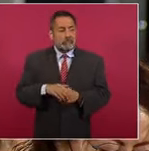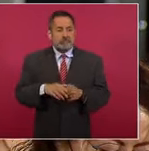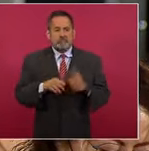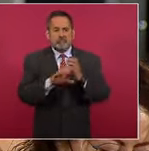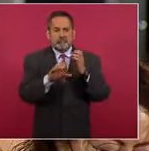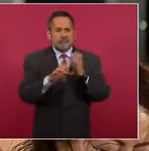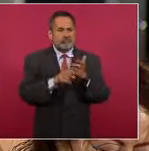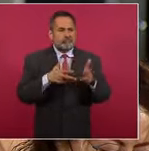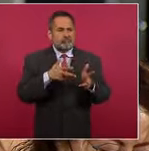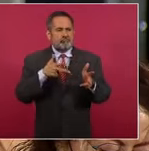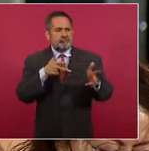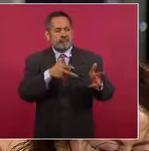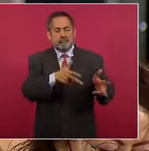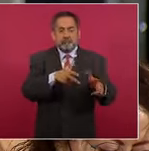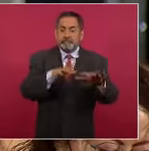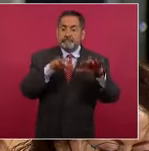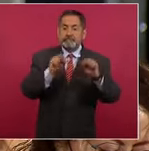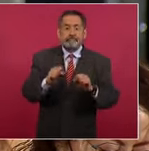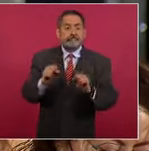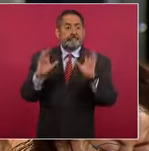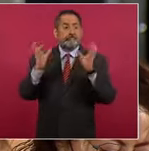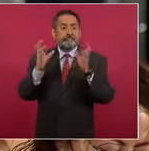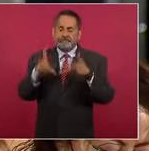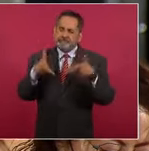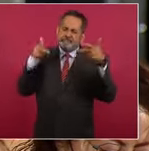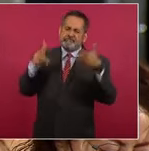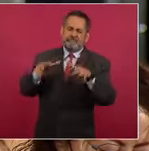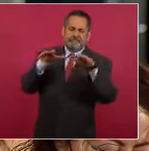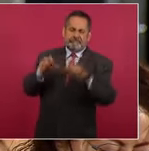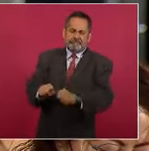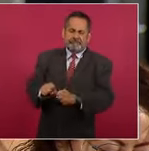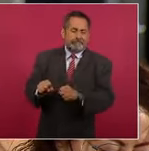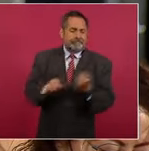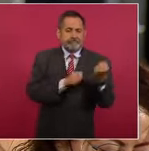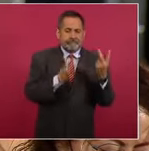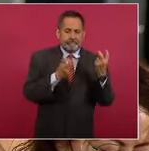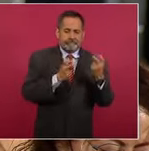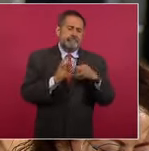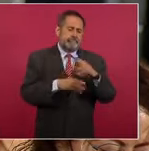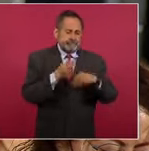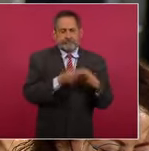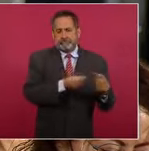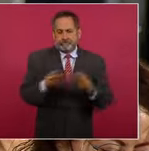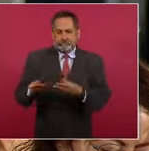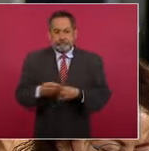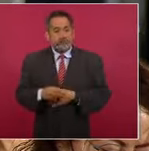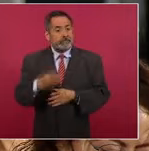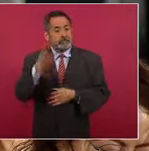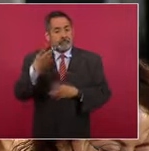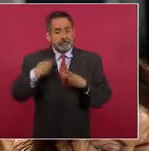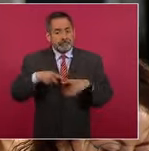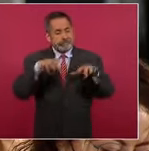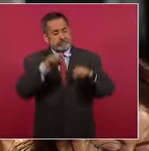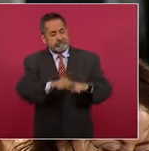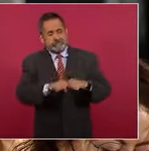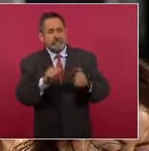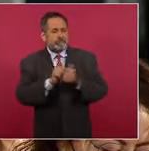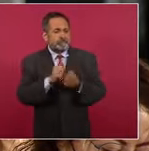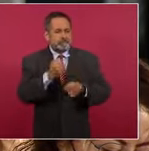tres patrullas, pero las autoridades las recuperaron y aseguraron a tres personas y armas. Preguntarle qué sabe